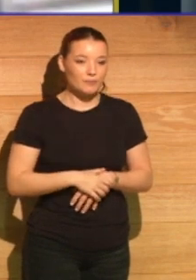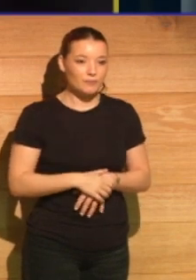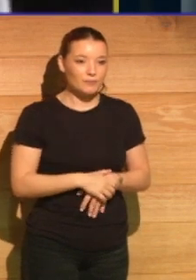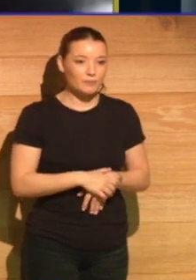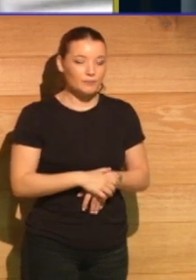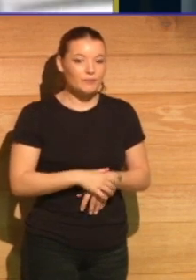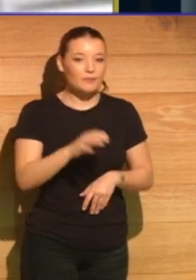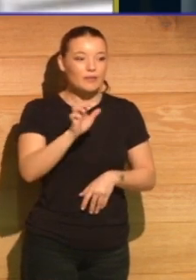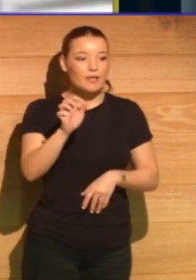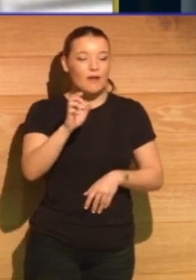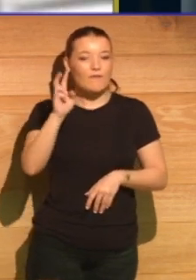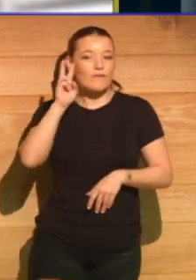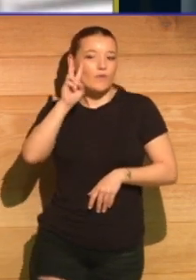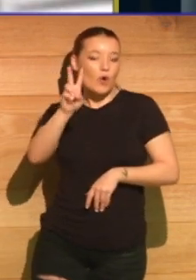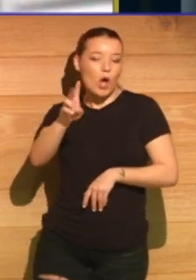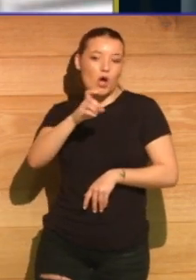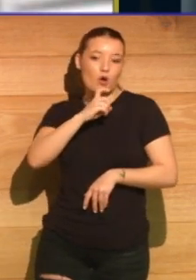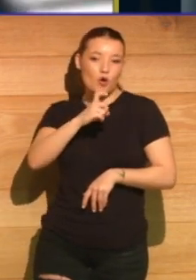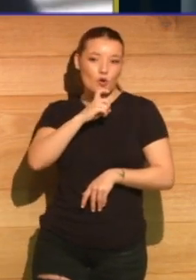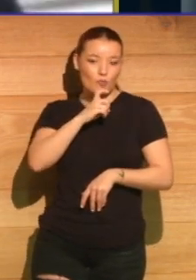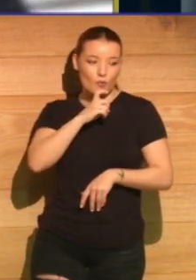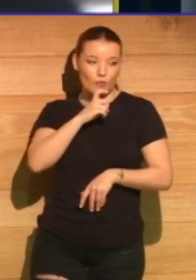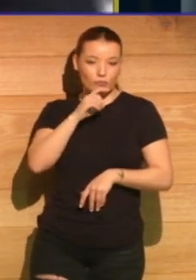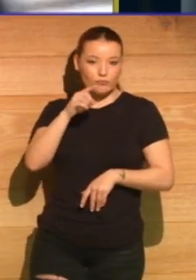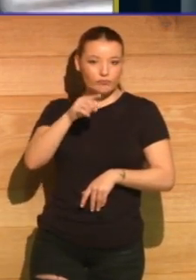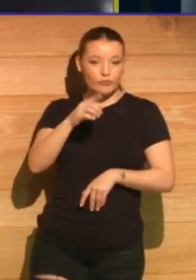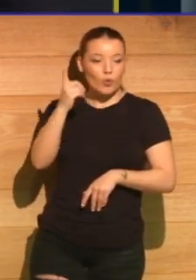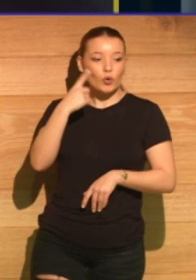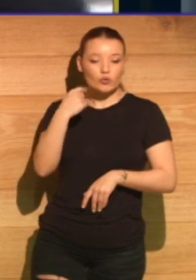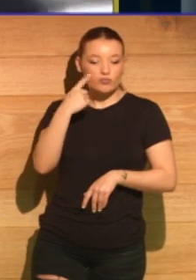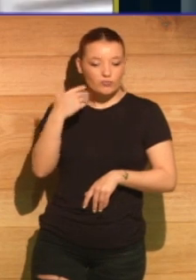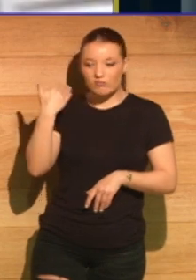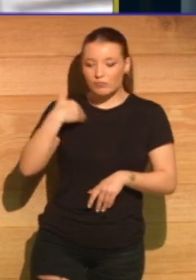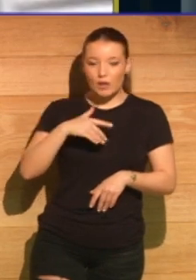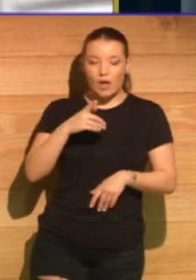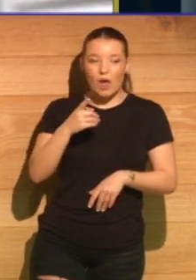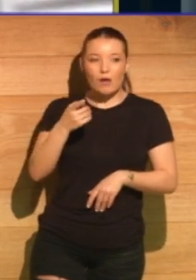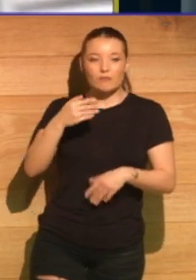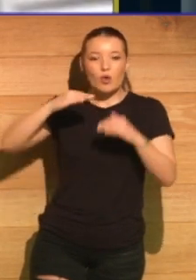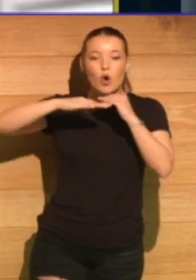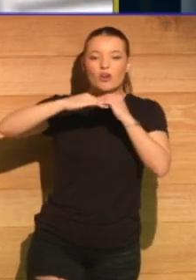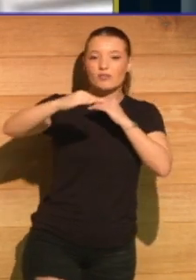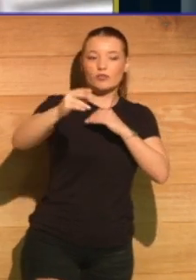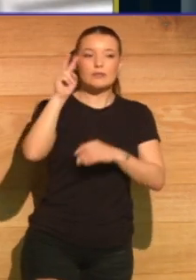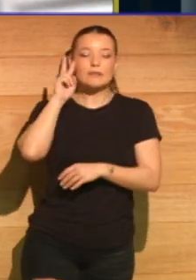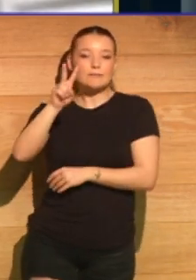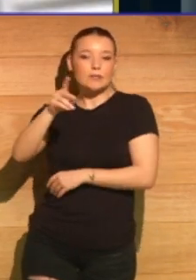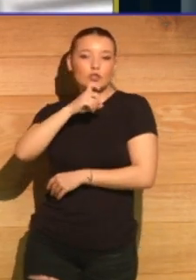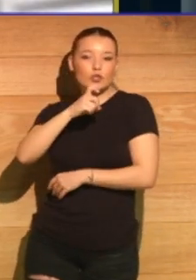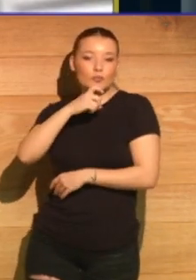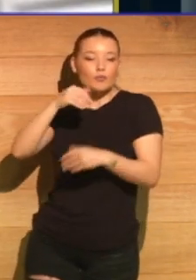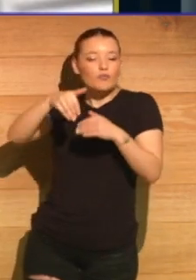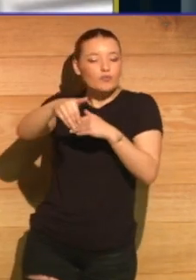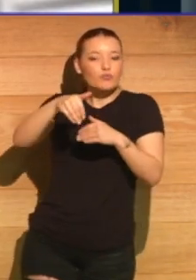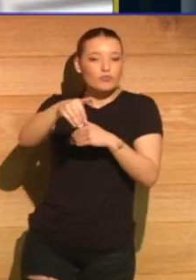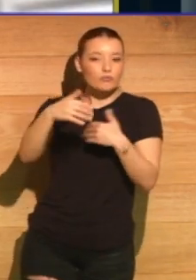¿cómo ves tú, acostumbrada como estás, a observar esos horizontes tan lejanos, ¿no? Y a mirar